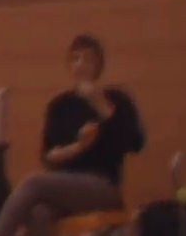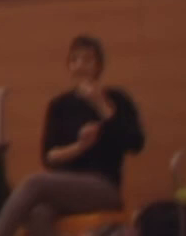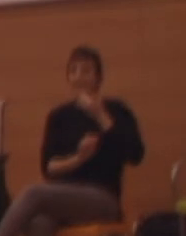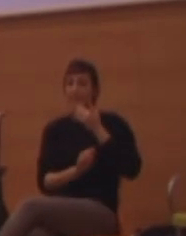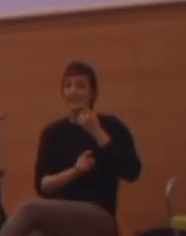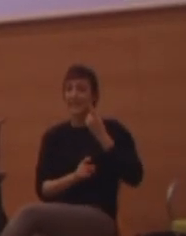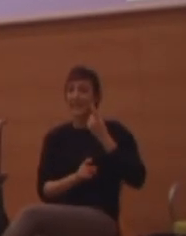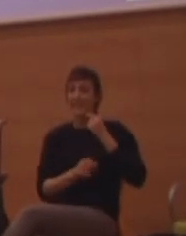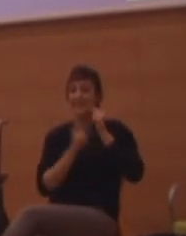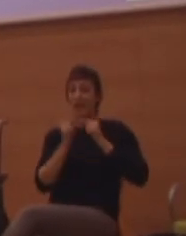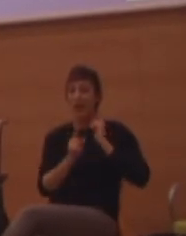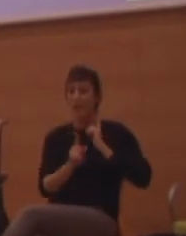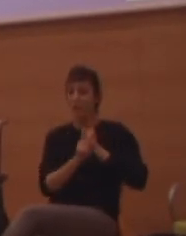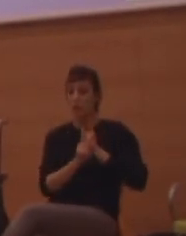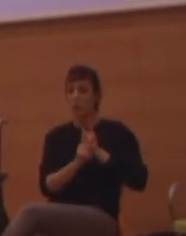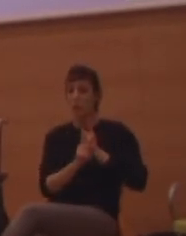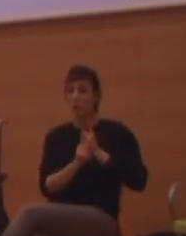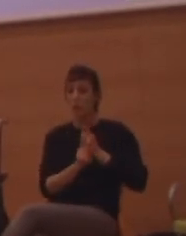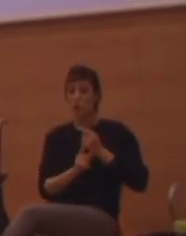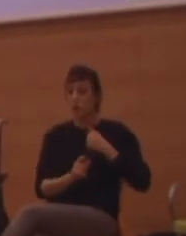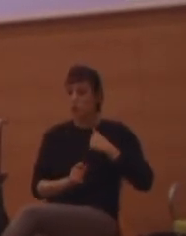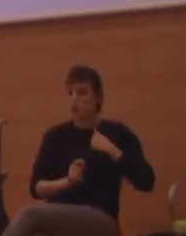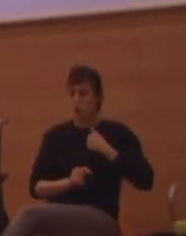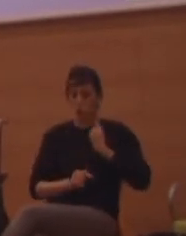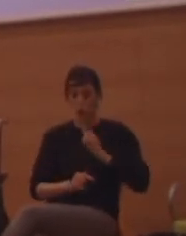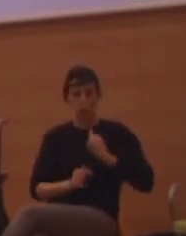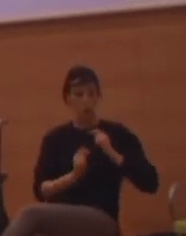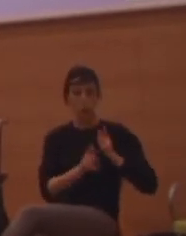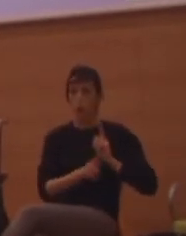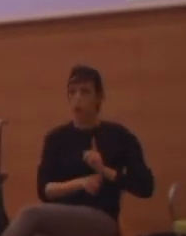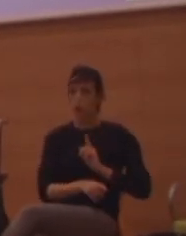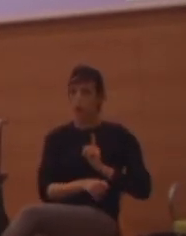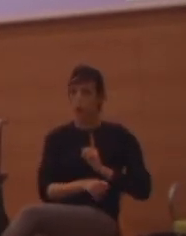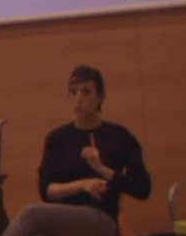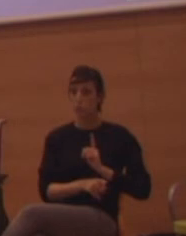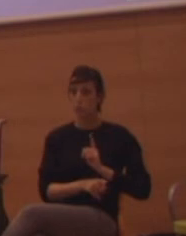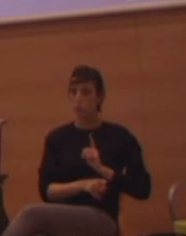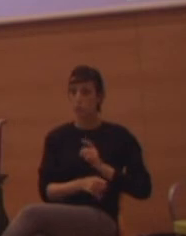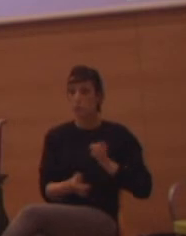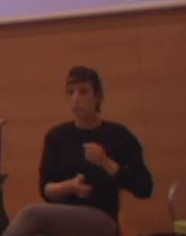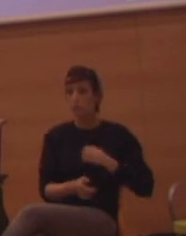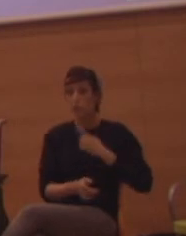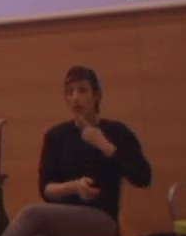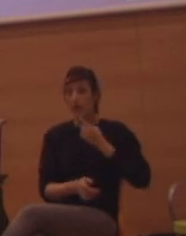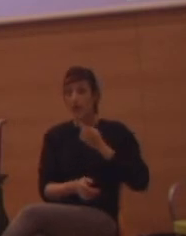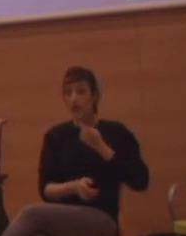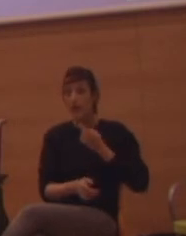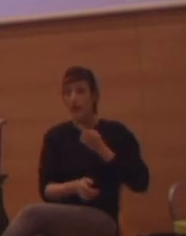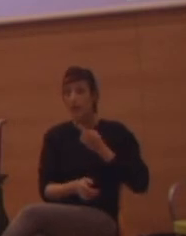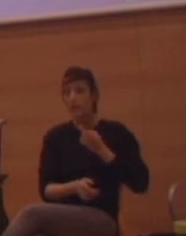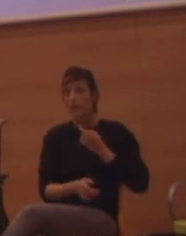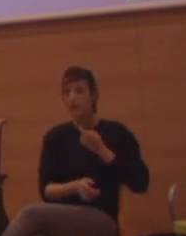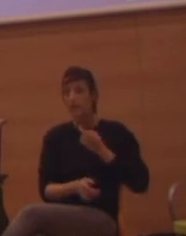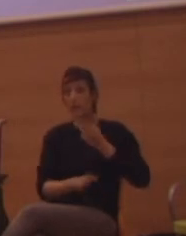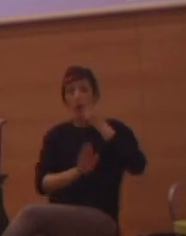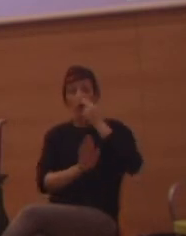de antibióticos. Eso nosotros no lo ponemos. Y a veces, ya digo, es difícil poner terapias de vacío